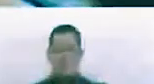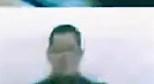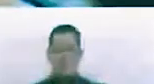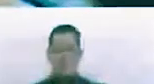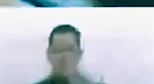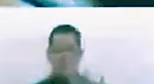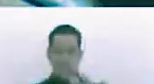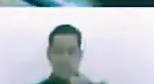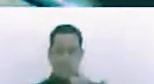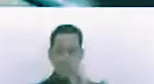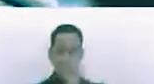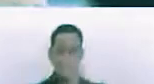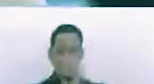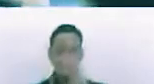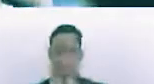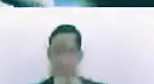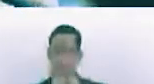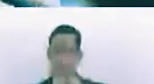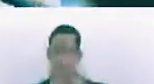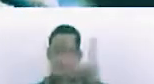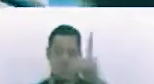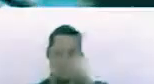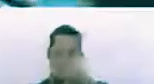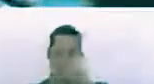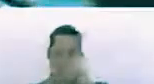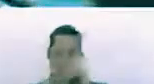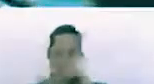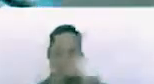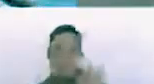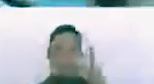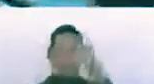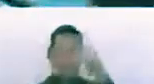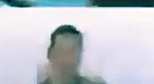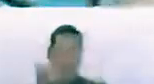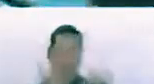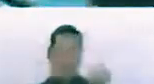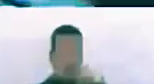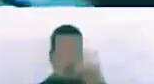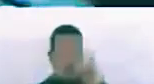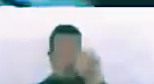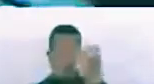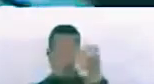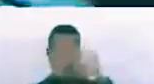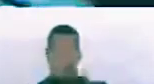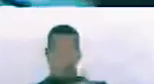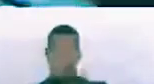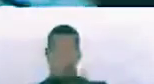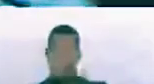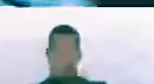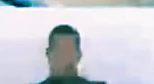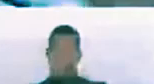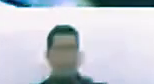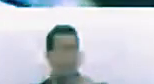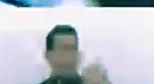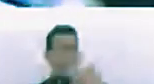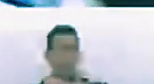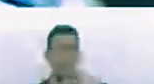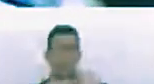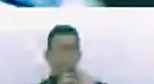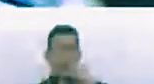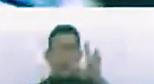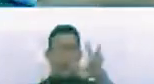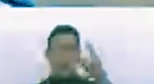Quiero hablar en relación a este decreto porque al final eso es lo único que importa en este momento. No importan las